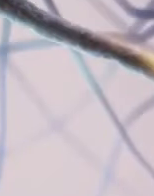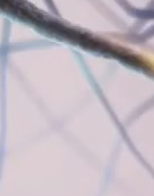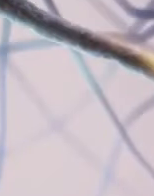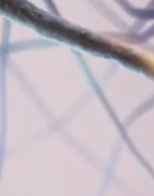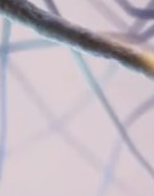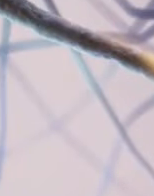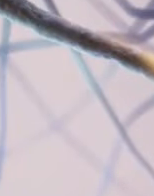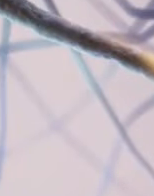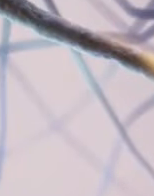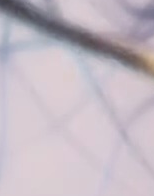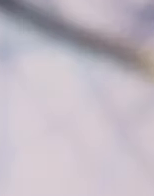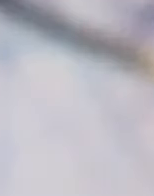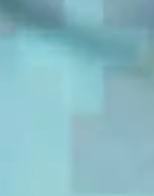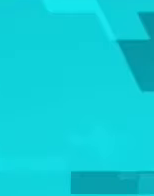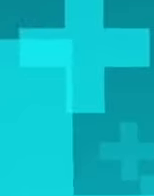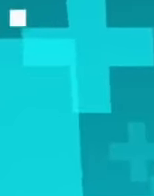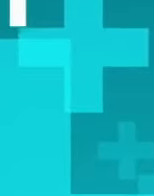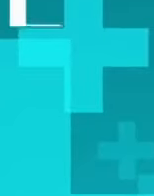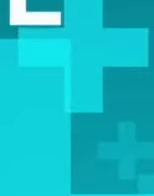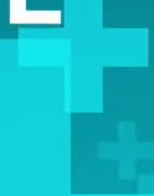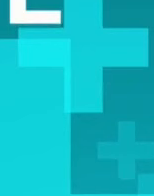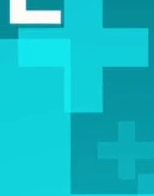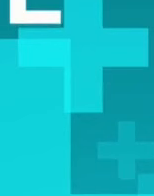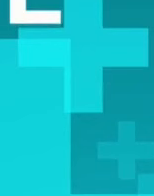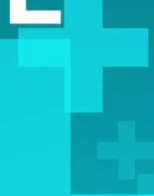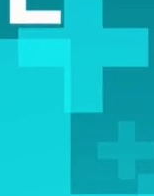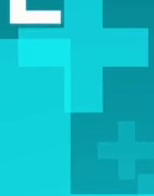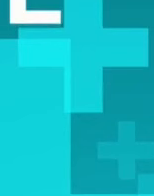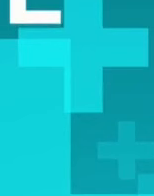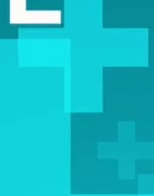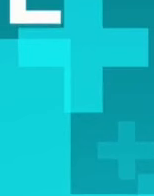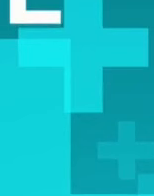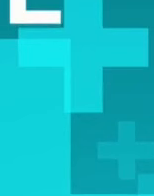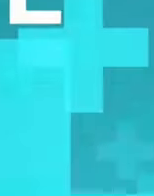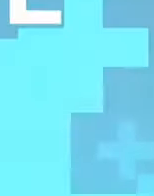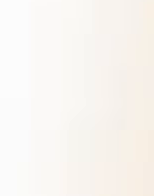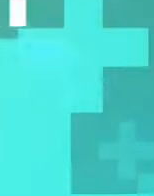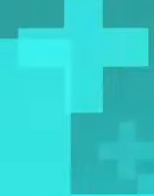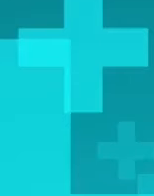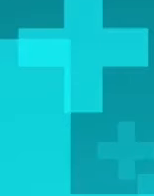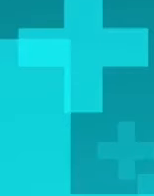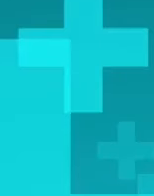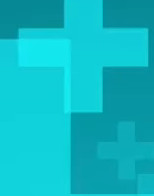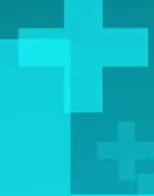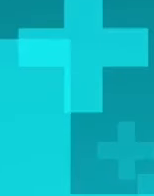nervioso, como la esclerosis múltiple. Edúcate y toma el control de tu salud.